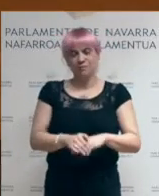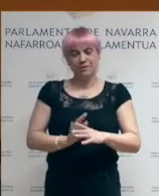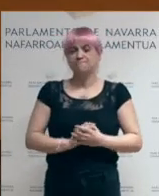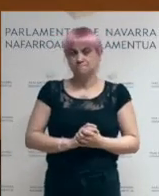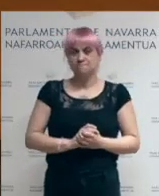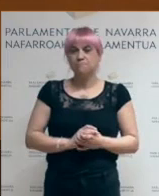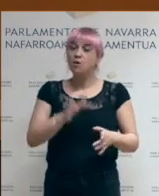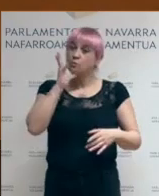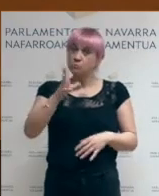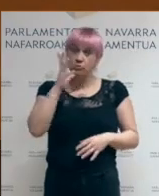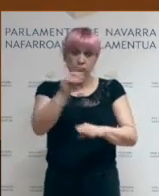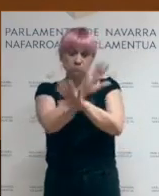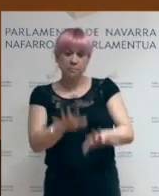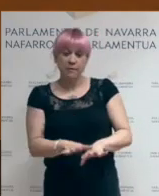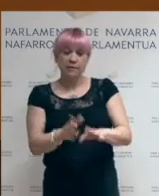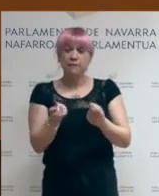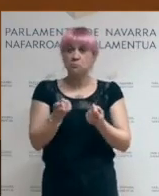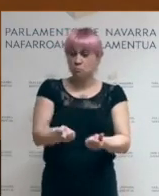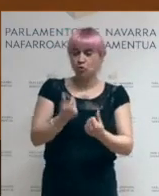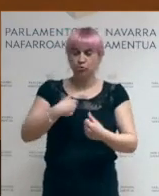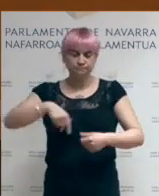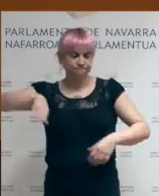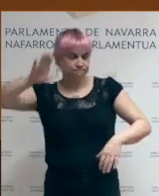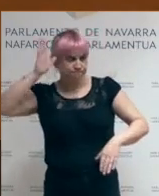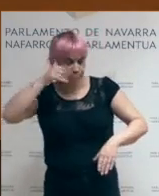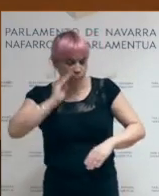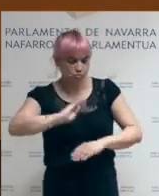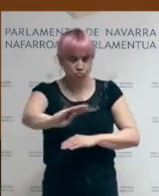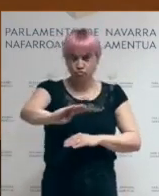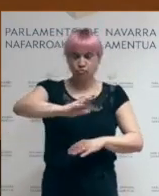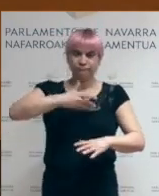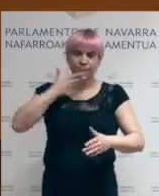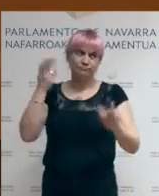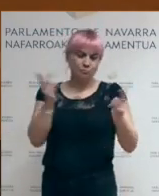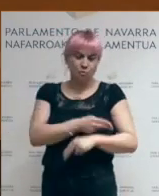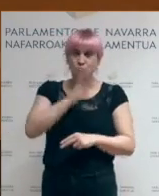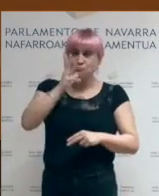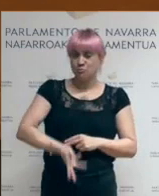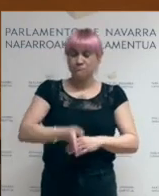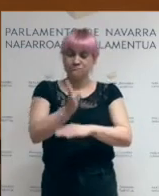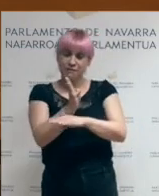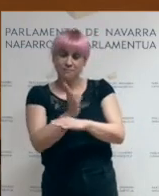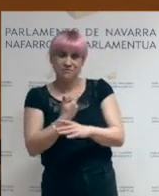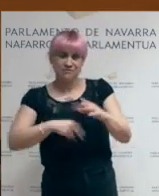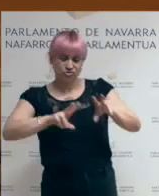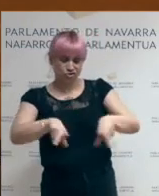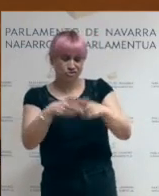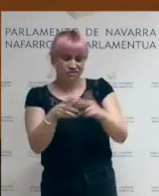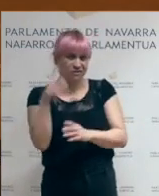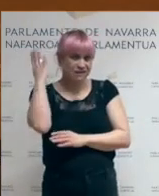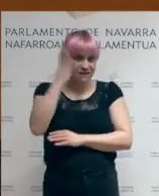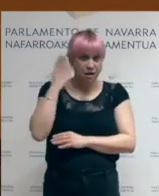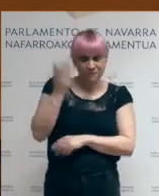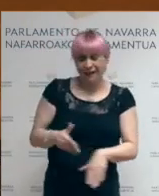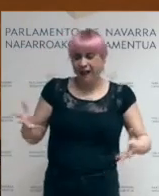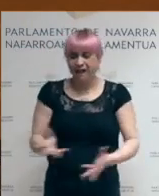eso me parece una pequeña aberración su moción, esperada, que el Parlamento, la máxima representación de la sociedad navarra, anime a